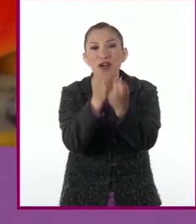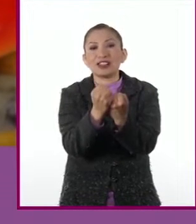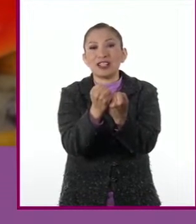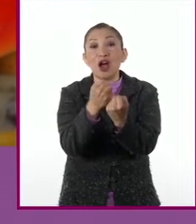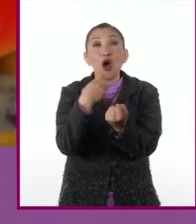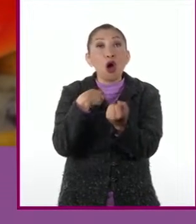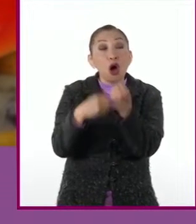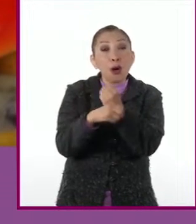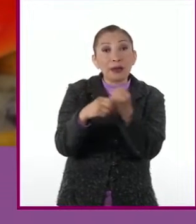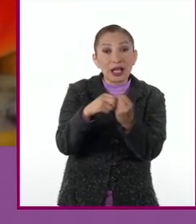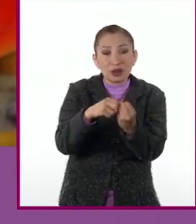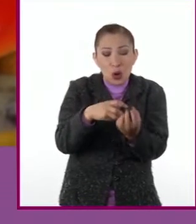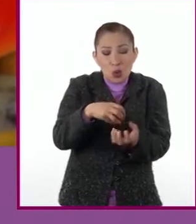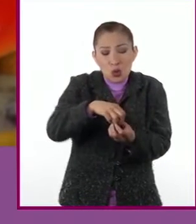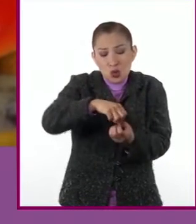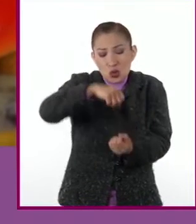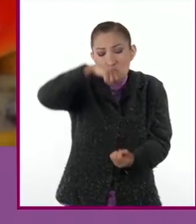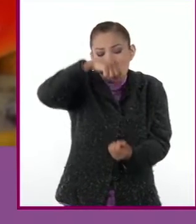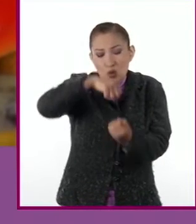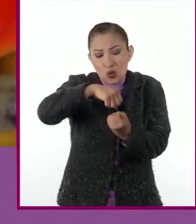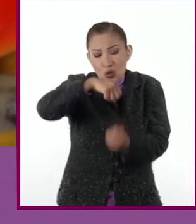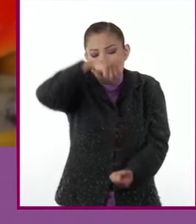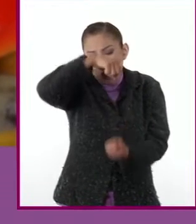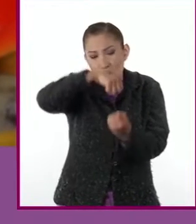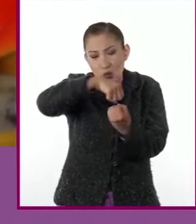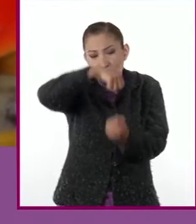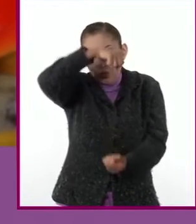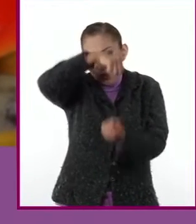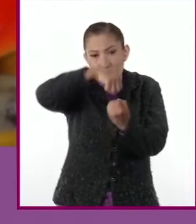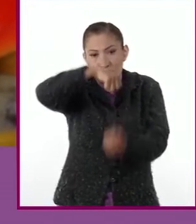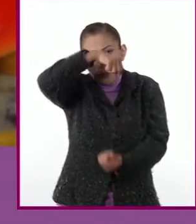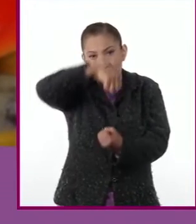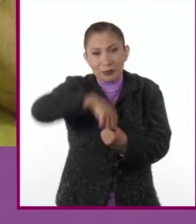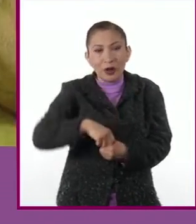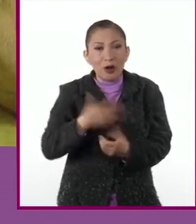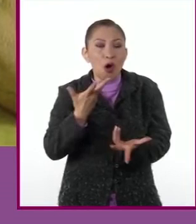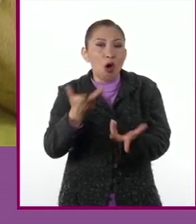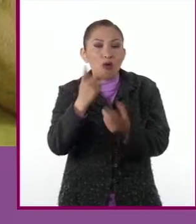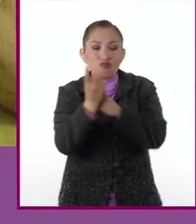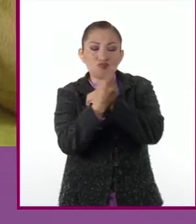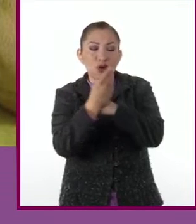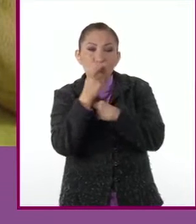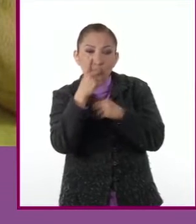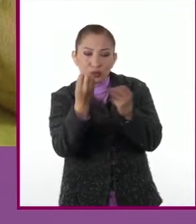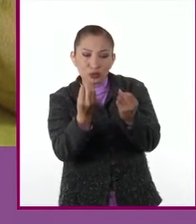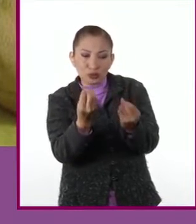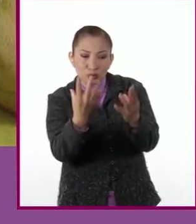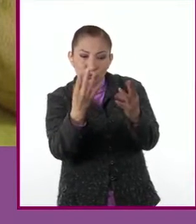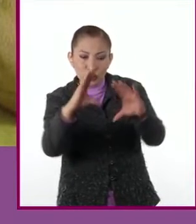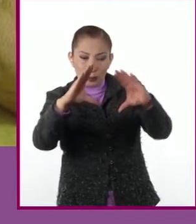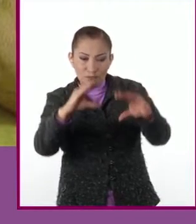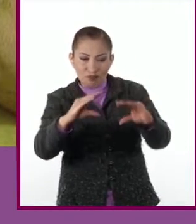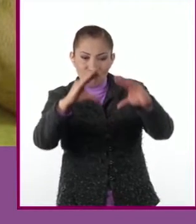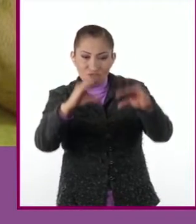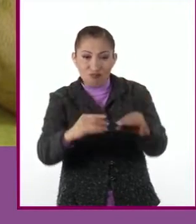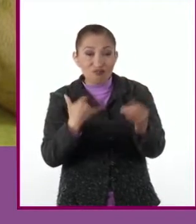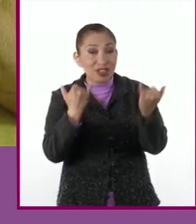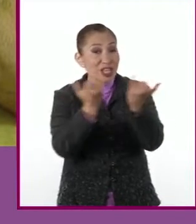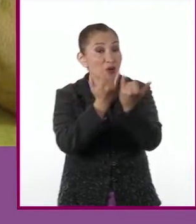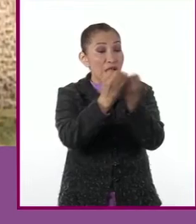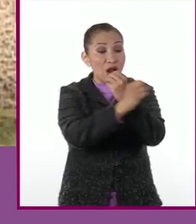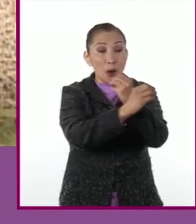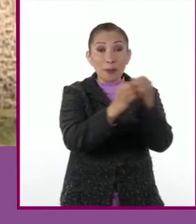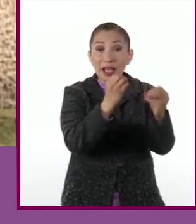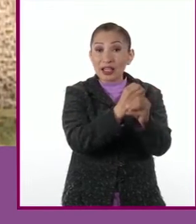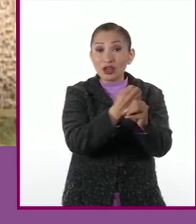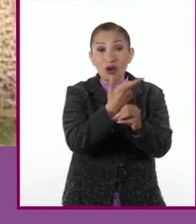el objeto estira un resorte o comprime un conductor eléctrico. Como la gravedad actúa igual para todo objeto